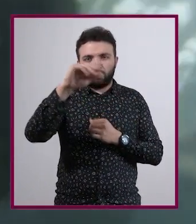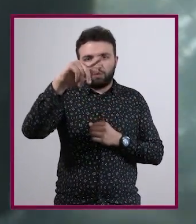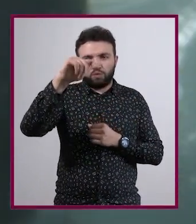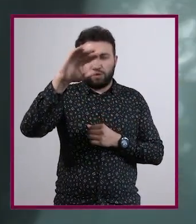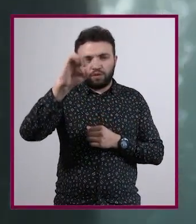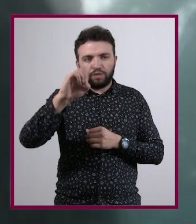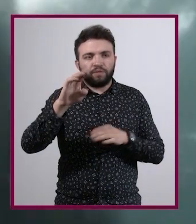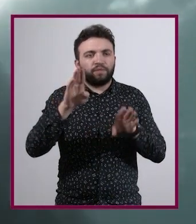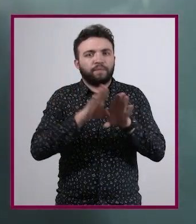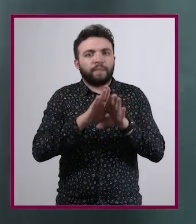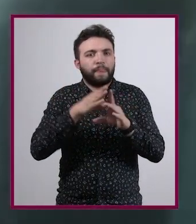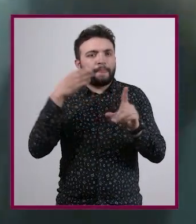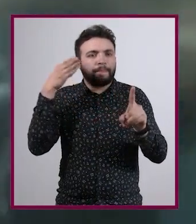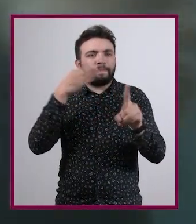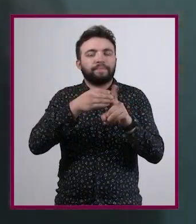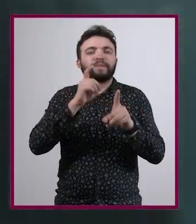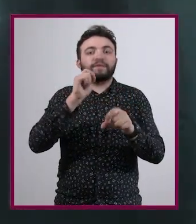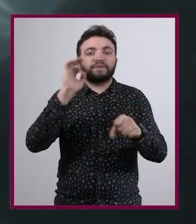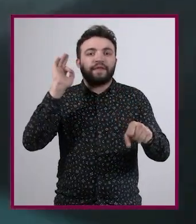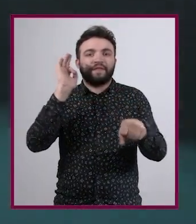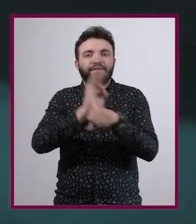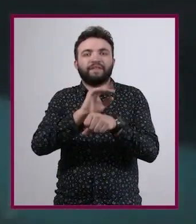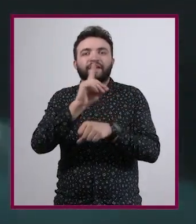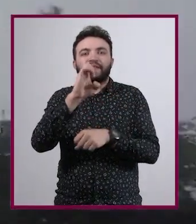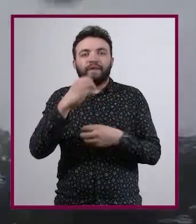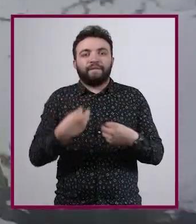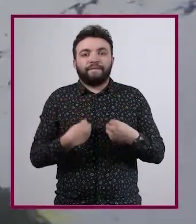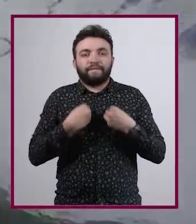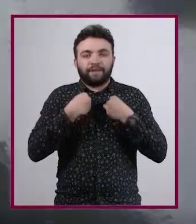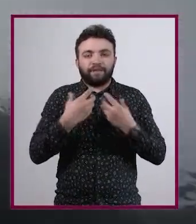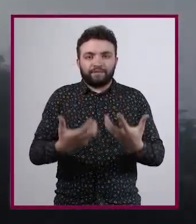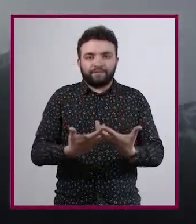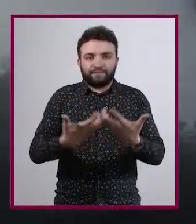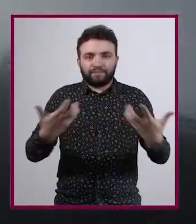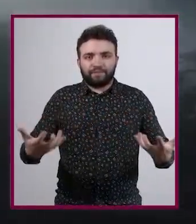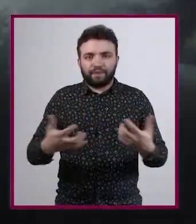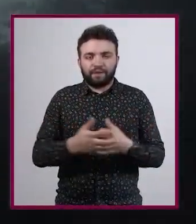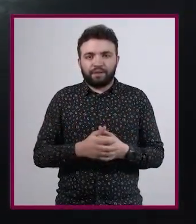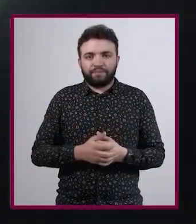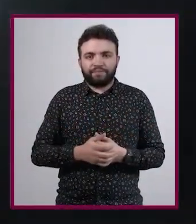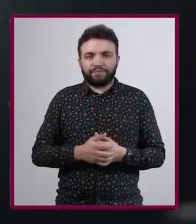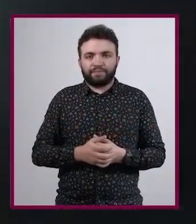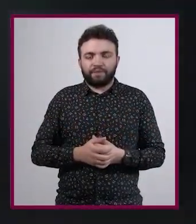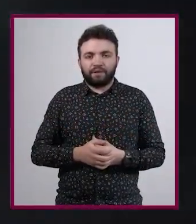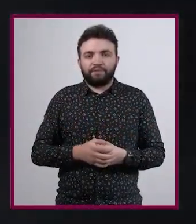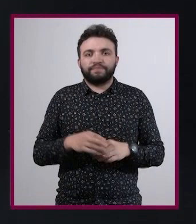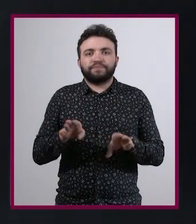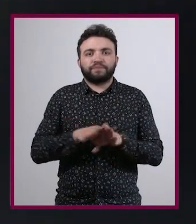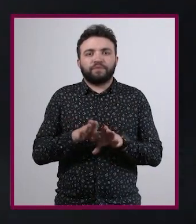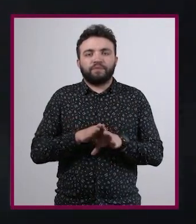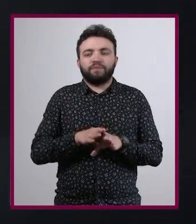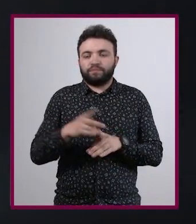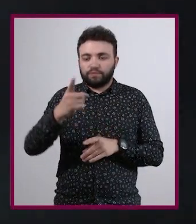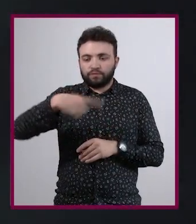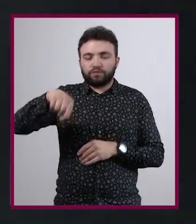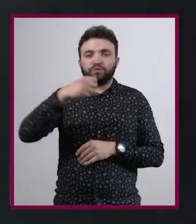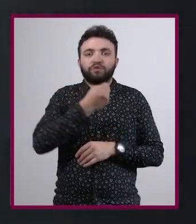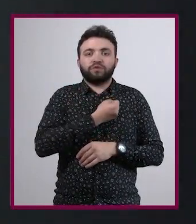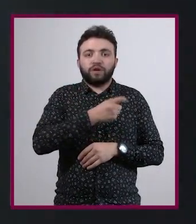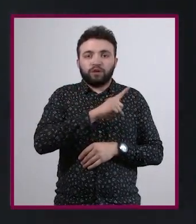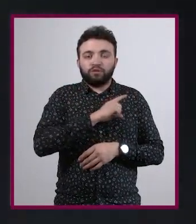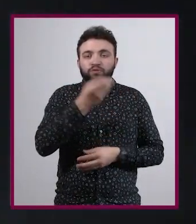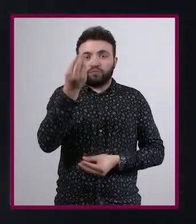a una defensora de la vida, del territorio, de la soberanía alimentaria y de